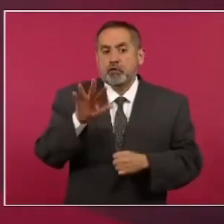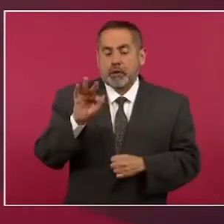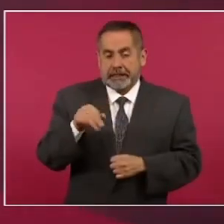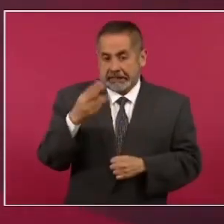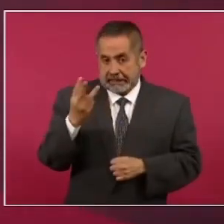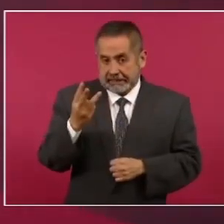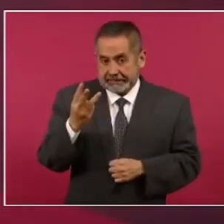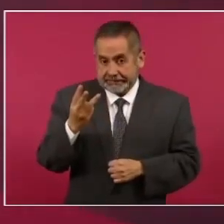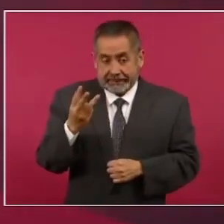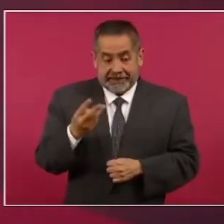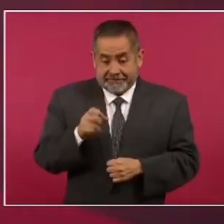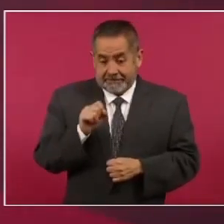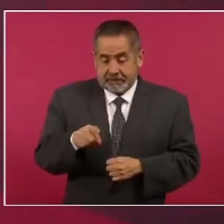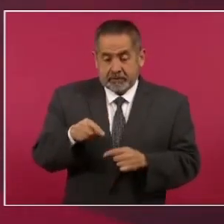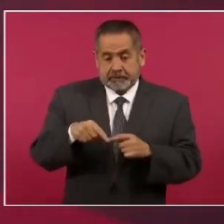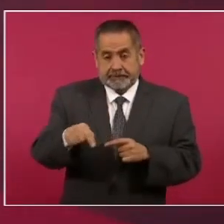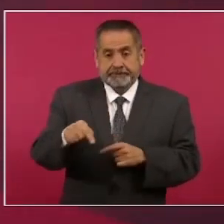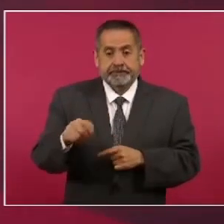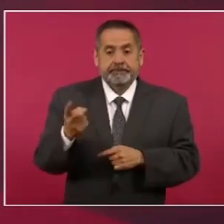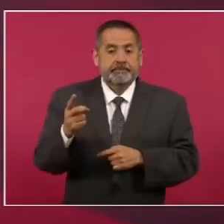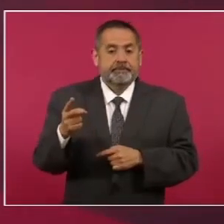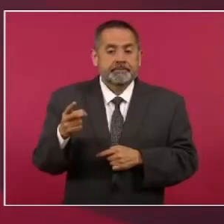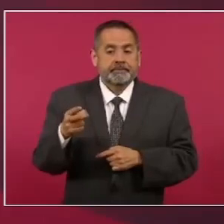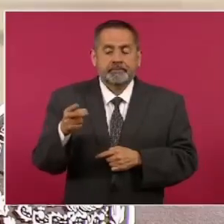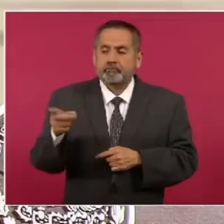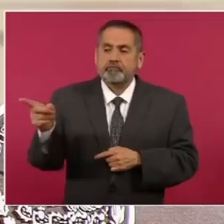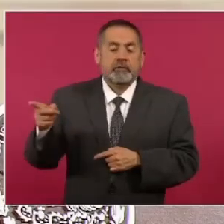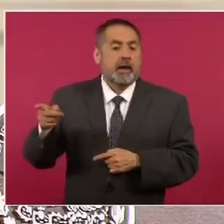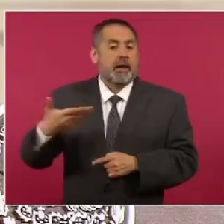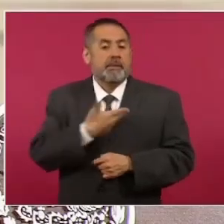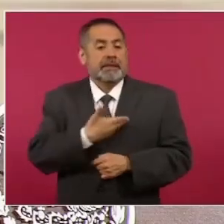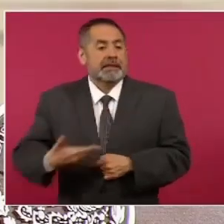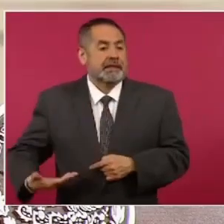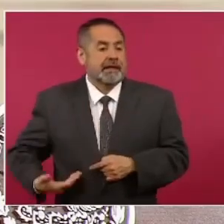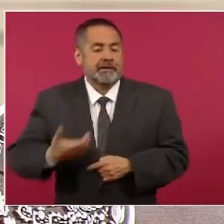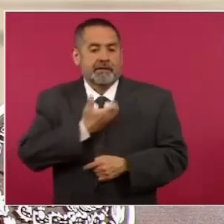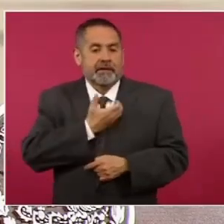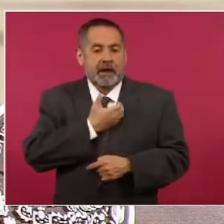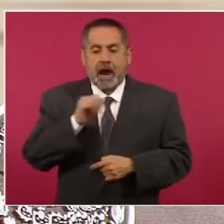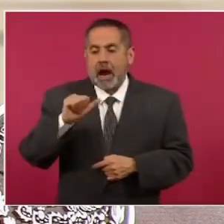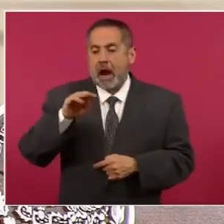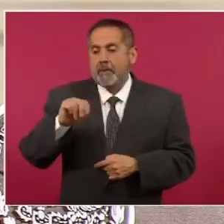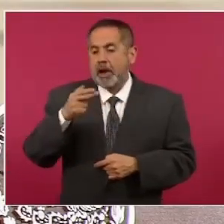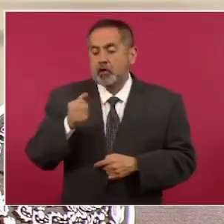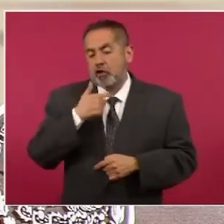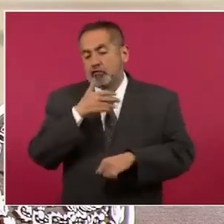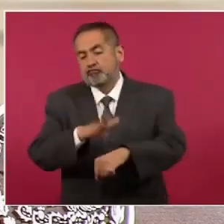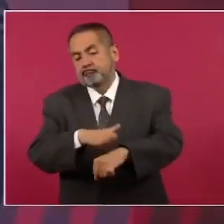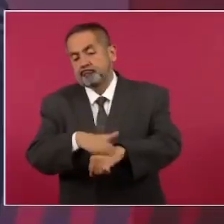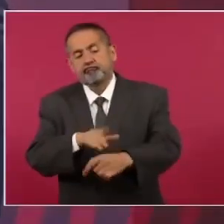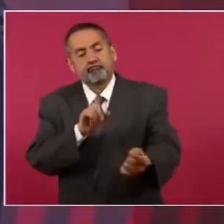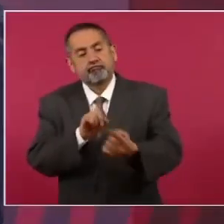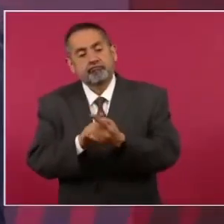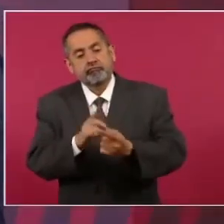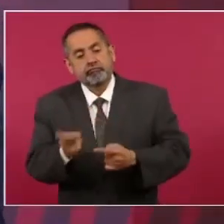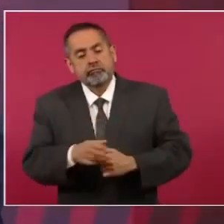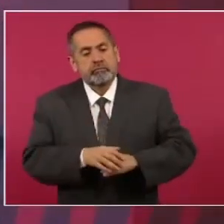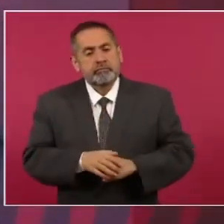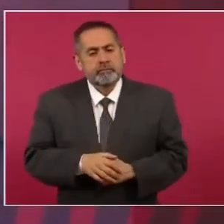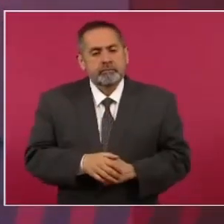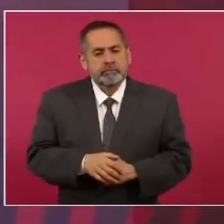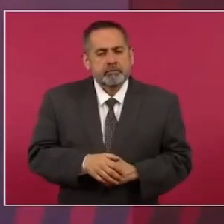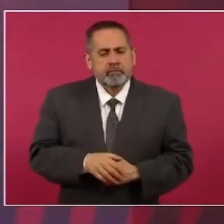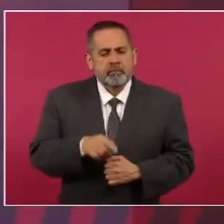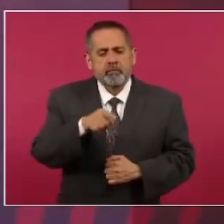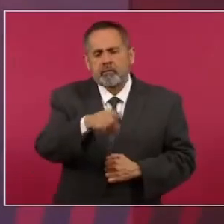y a finales de ese año, en diciembre, es citado por el presidente Ávila Camacho, que lo recibe con una pregunta. ¿Qué dice su ilusión por